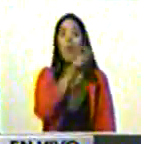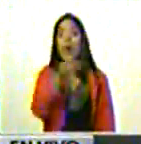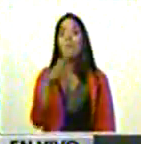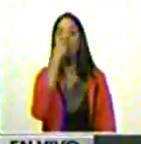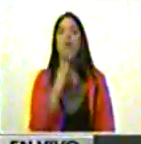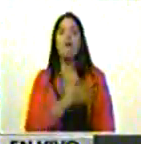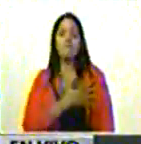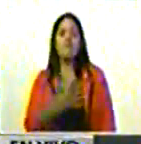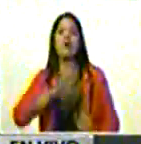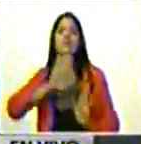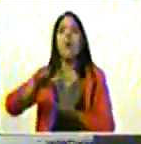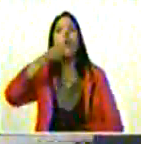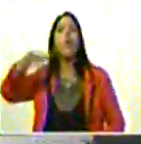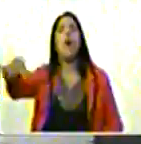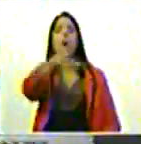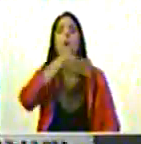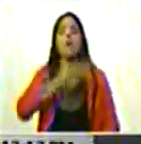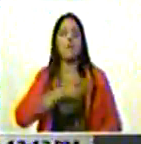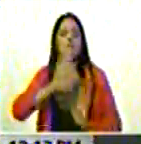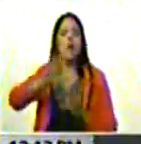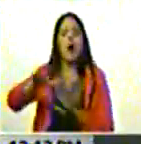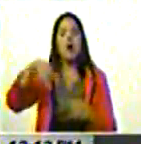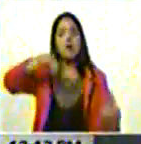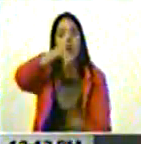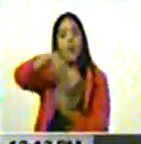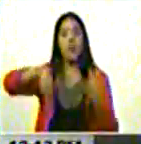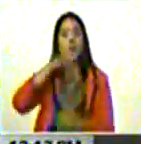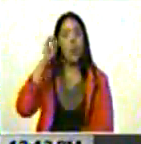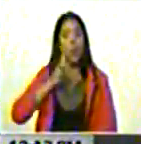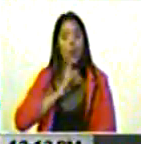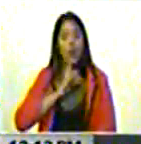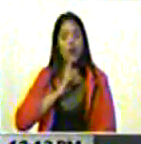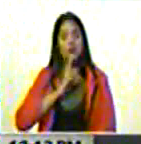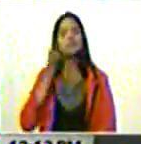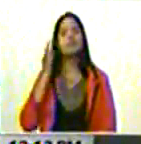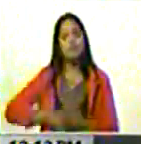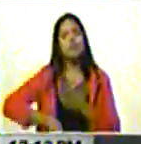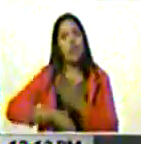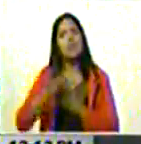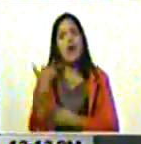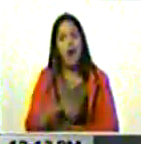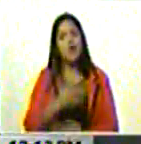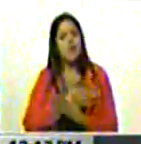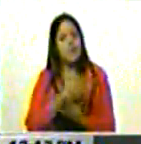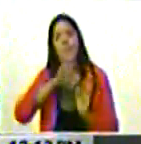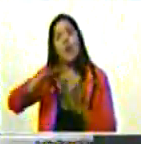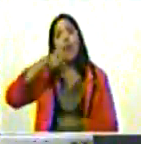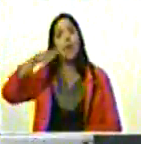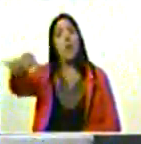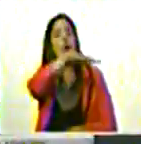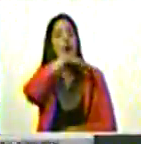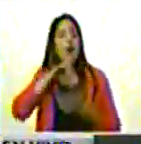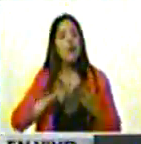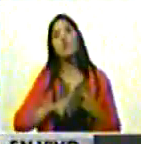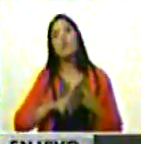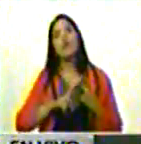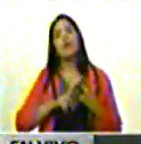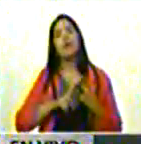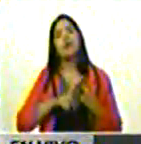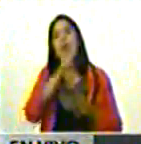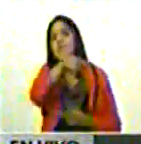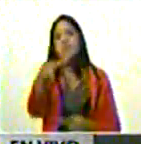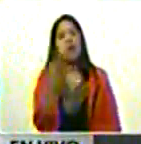me resteo, con el pueblo me resteo. La revolución bolivariana se sigue resteando con el pueblo, se sigue resteando con